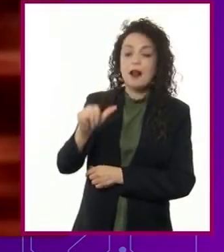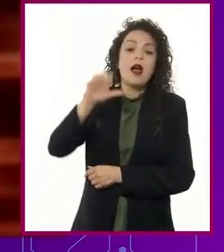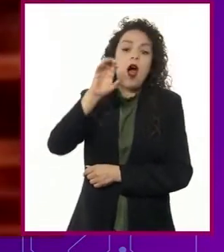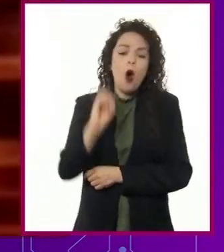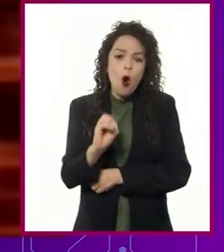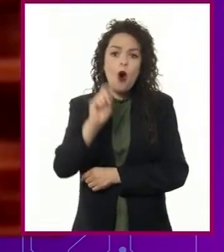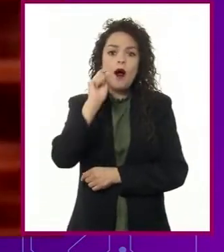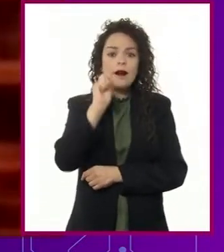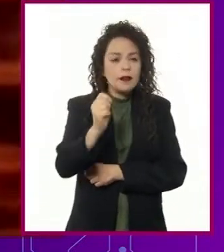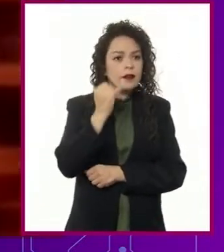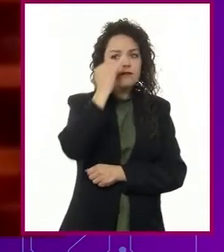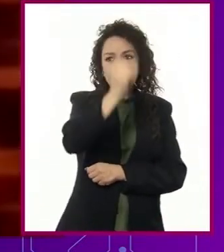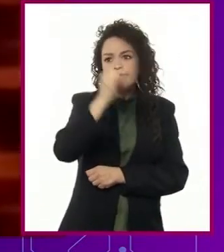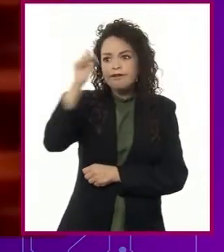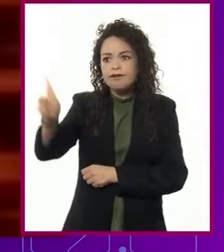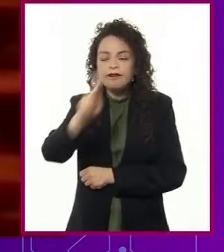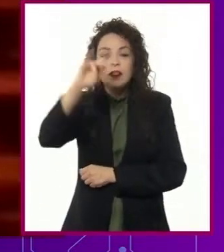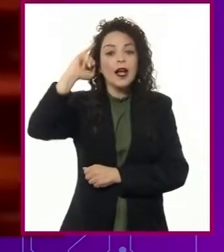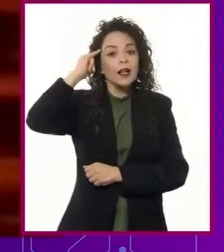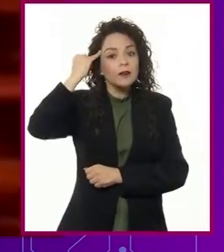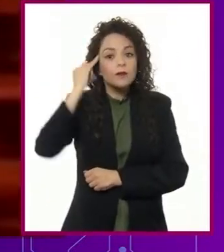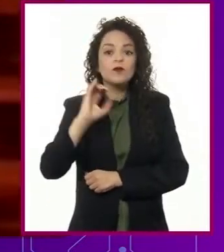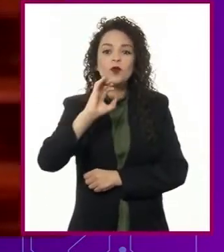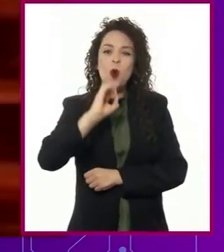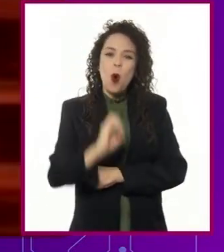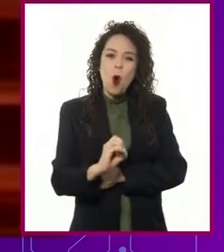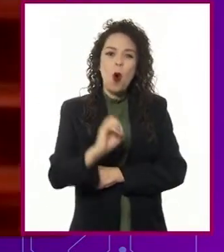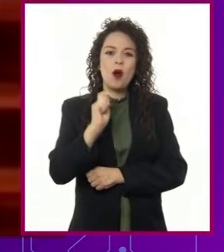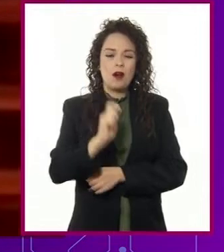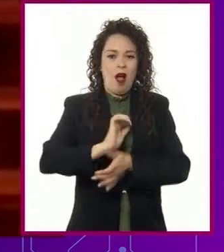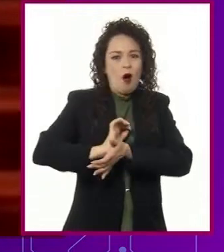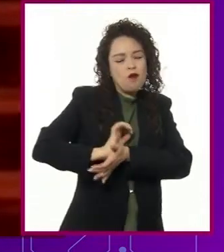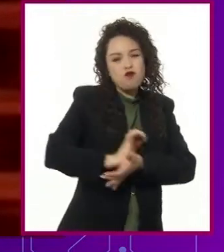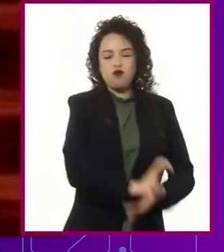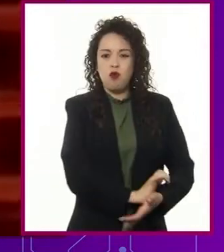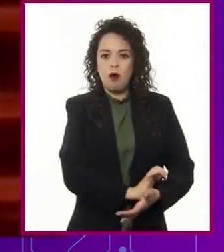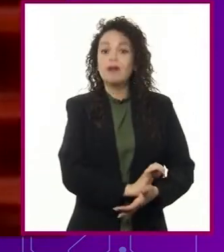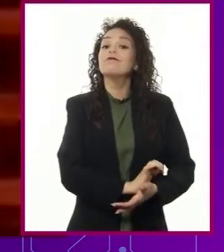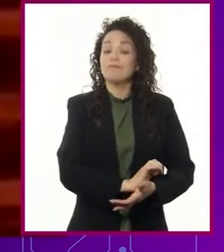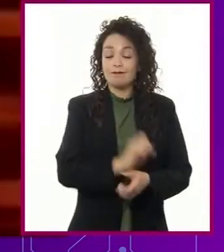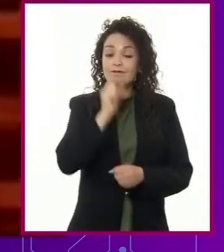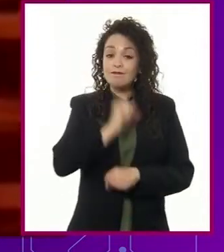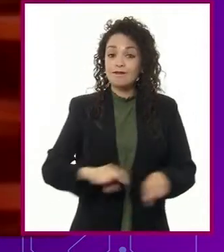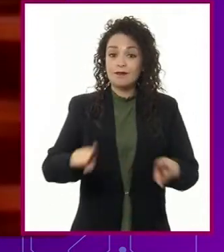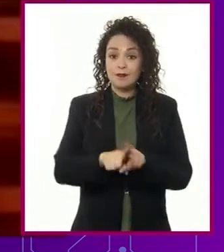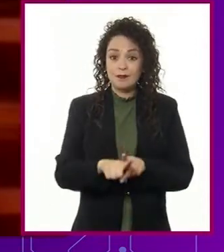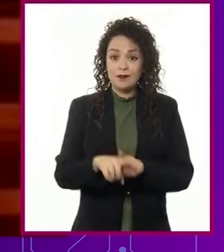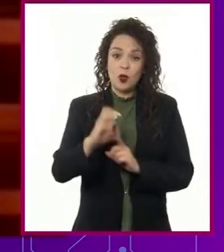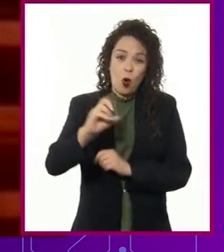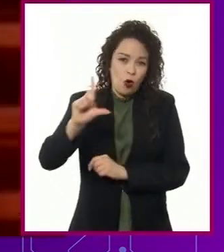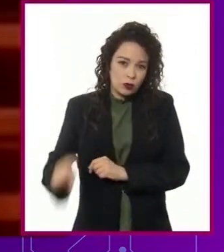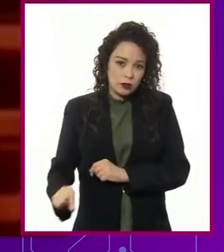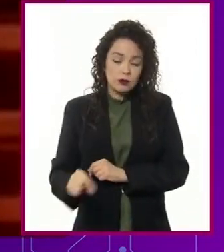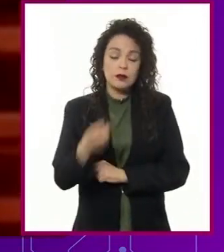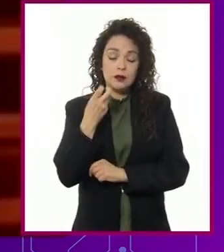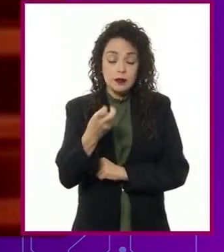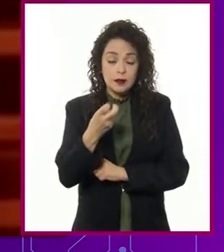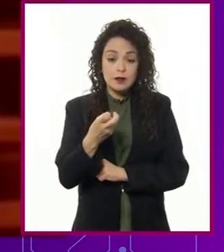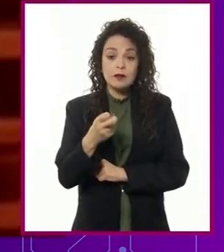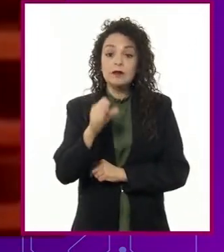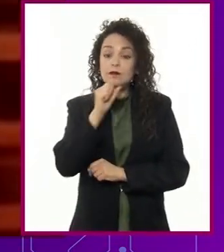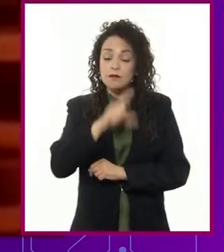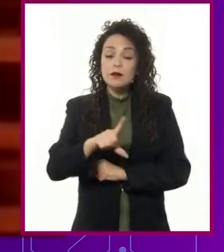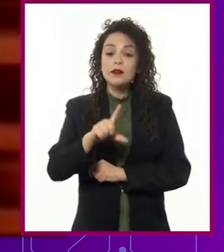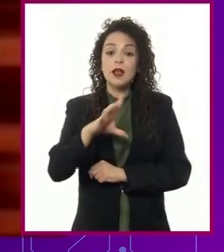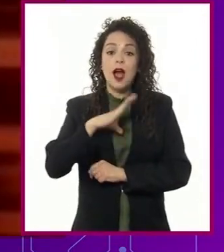grupos apartados o marginados, también se conforman ciertos grupos, no de esta naturaleza, pero